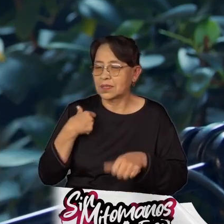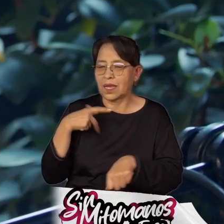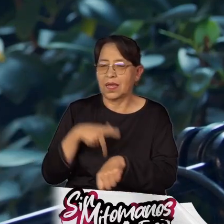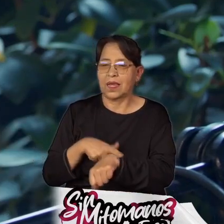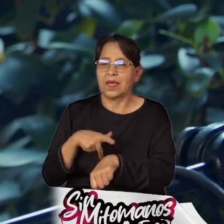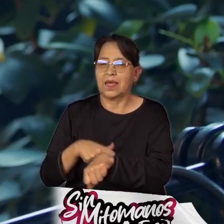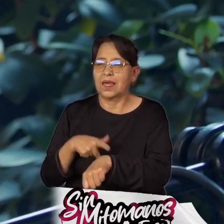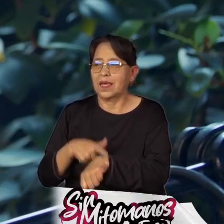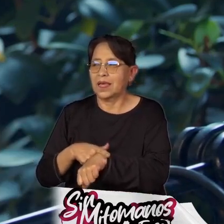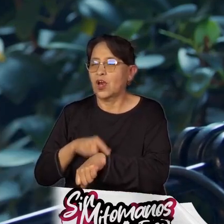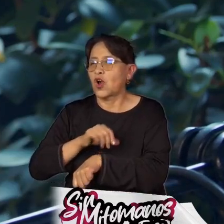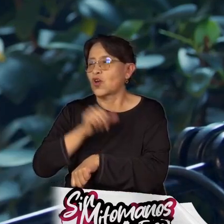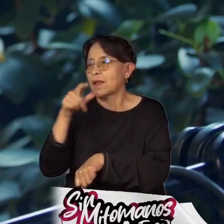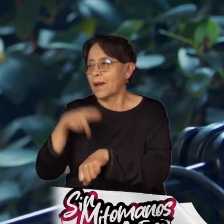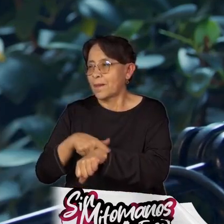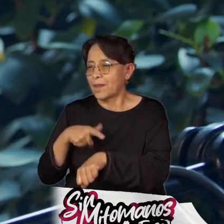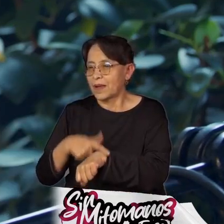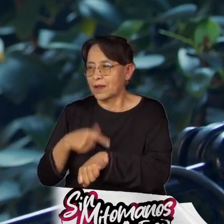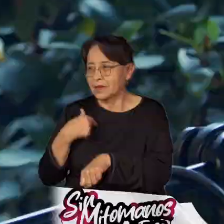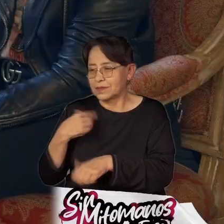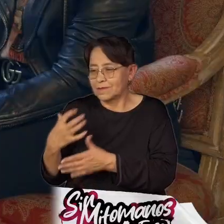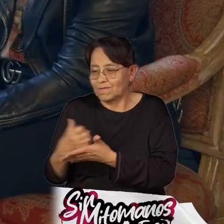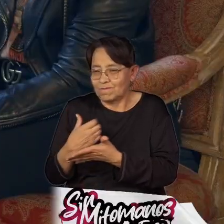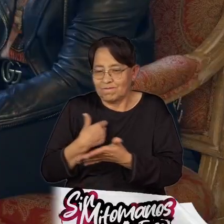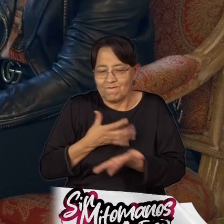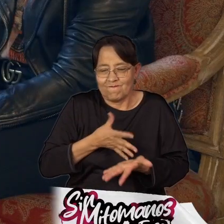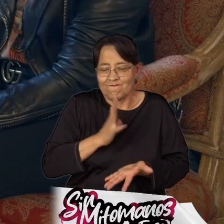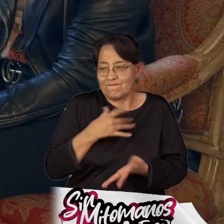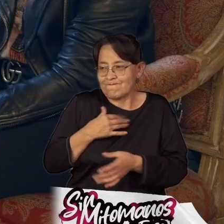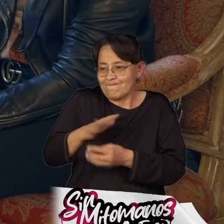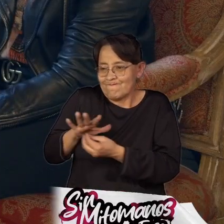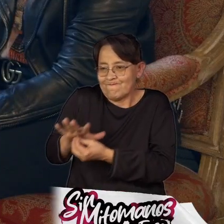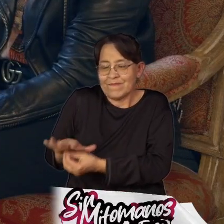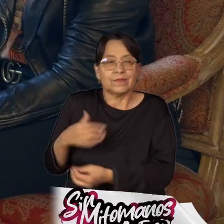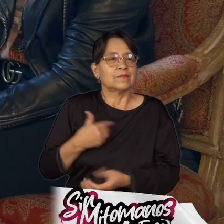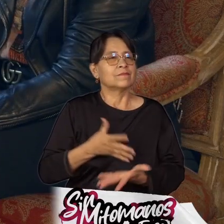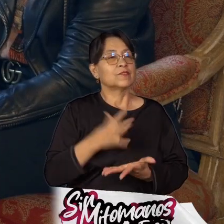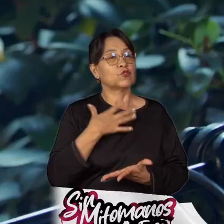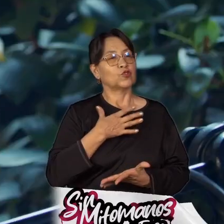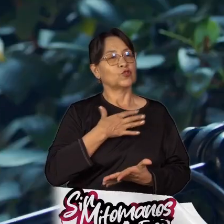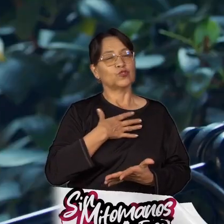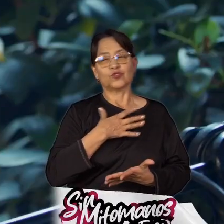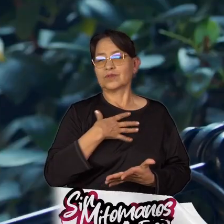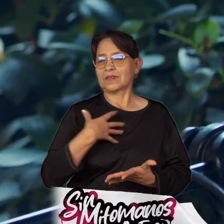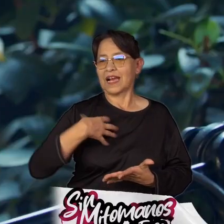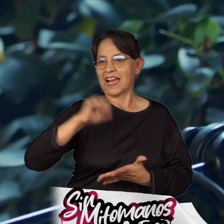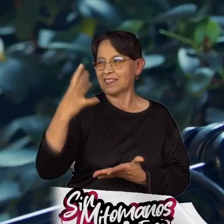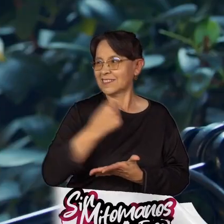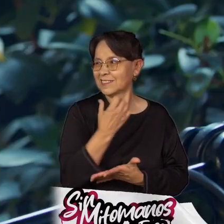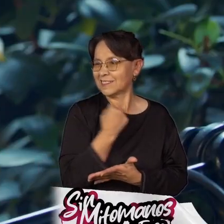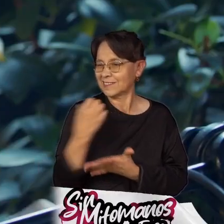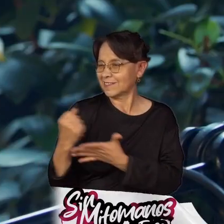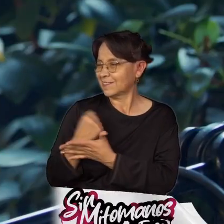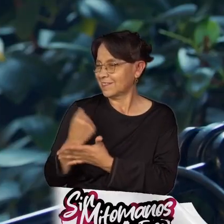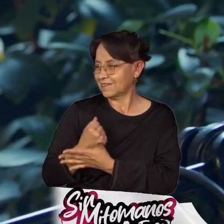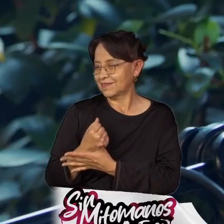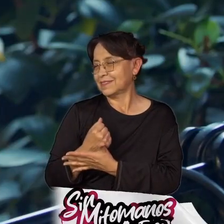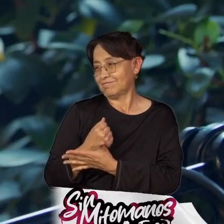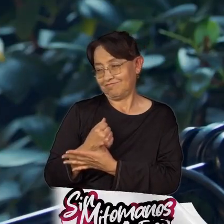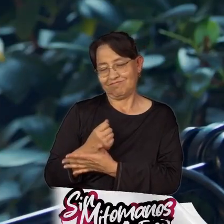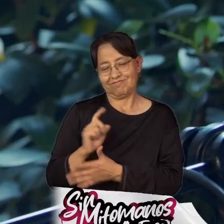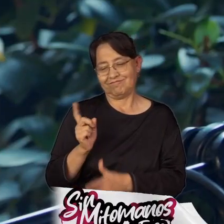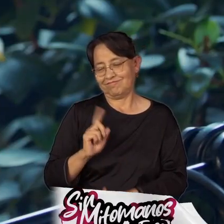costa de los demás, pisoteando a los demás, pasando por encima de los demás. Eso sí es importante. Por